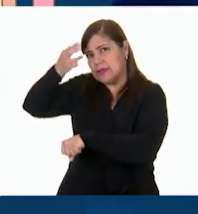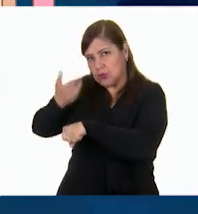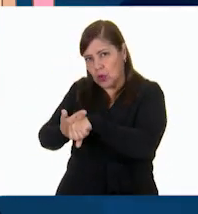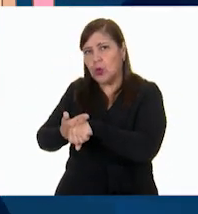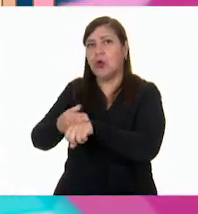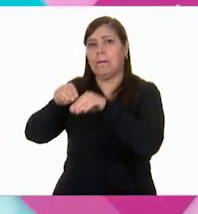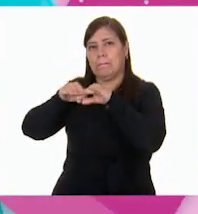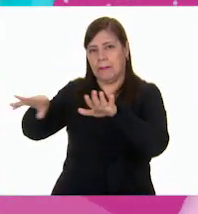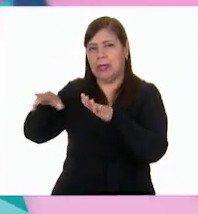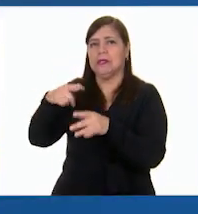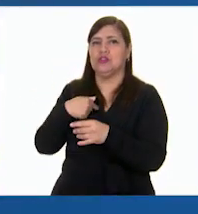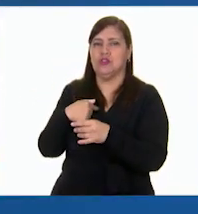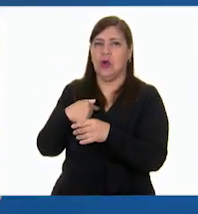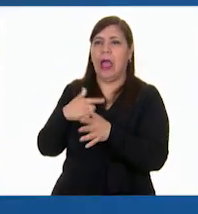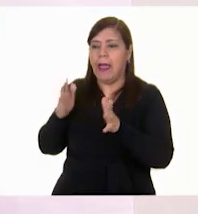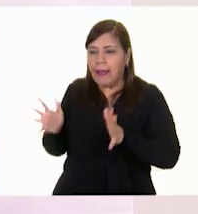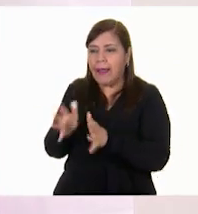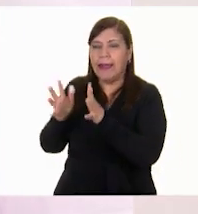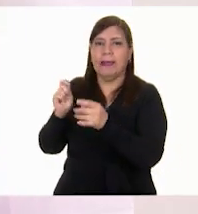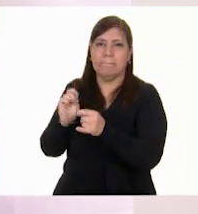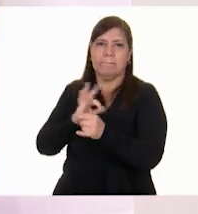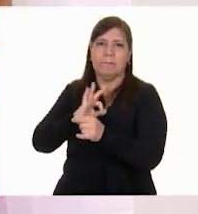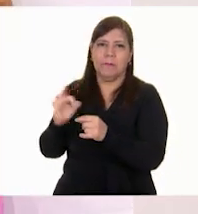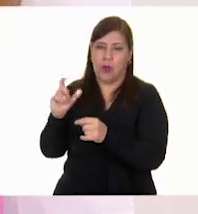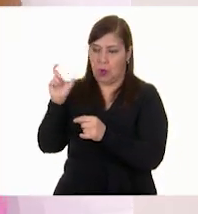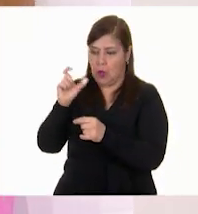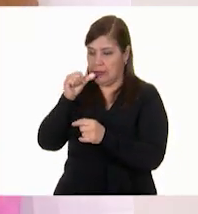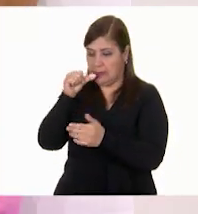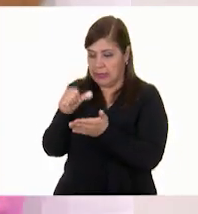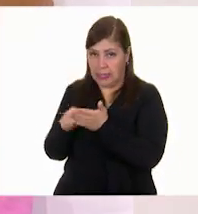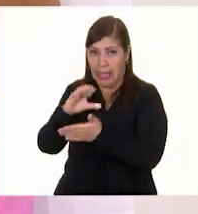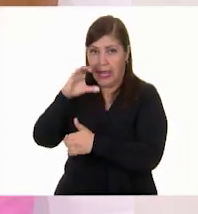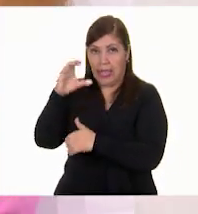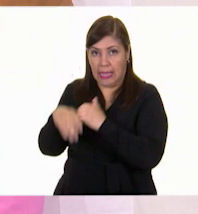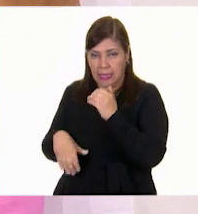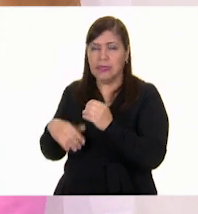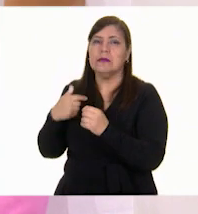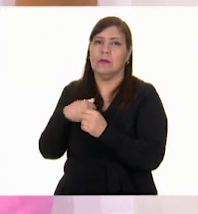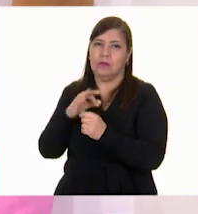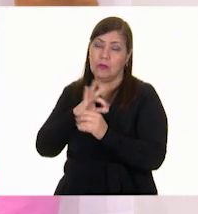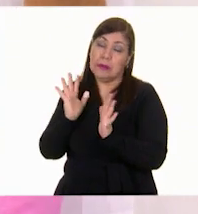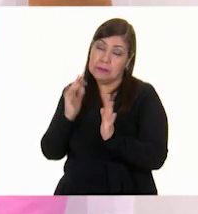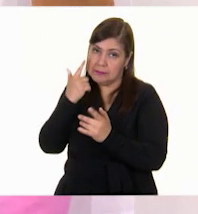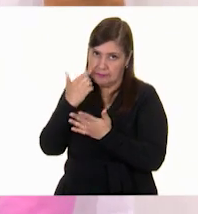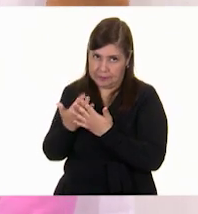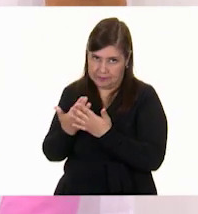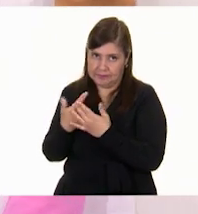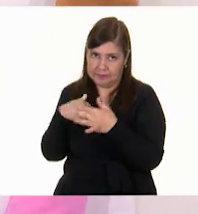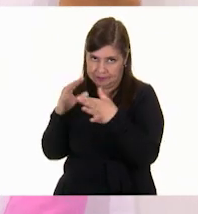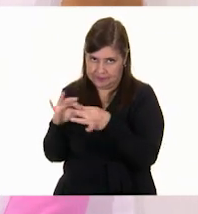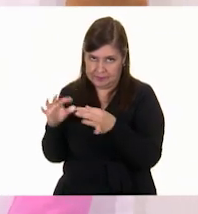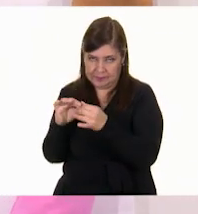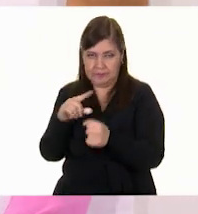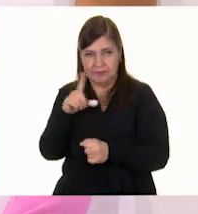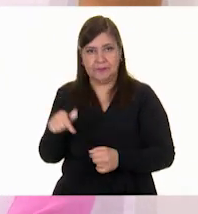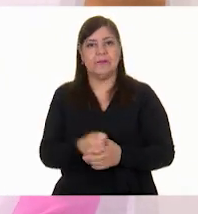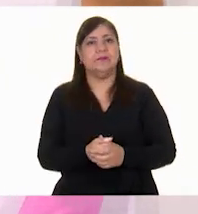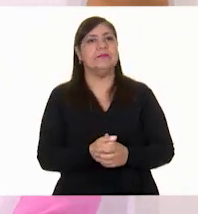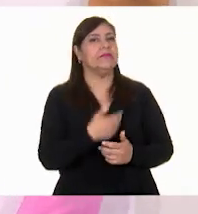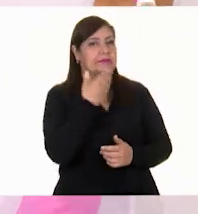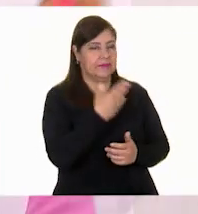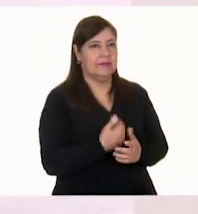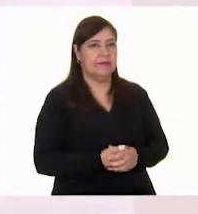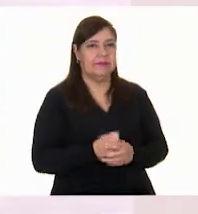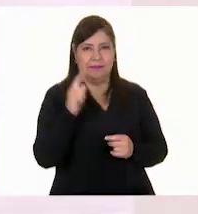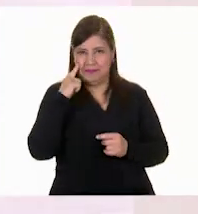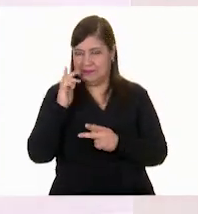puede promover lo que yo quiero proponer al final de mi carta, pero no me voy a adelantar, al rato se los voy a decir. Muy Con bien.